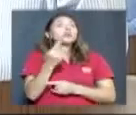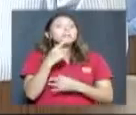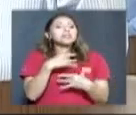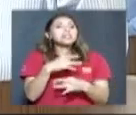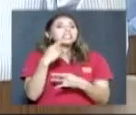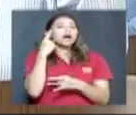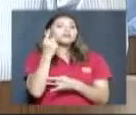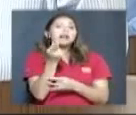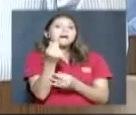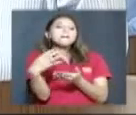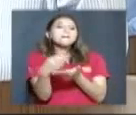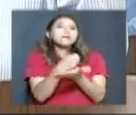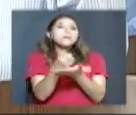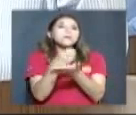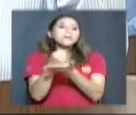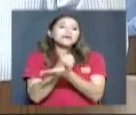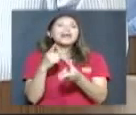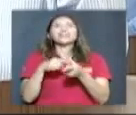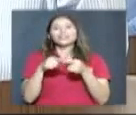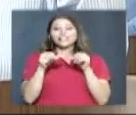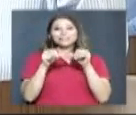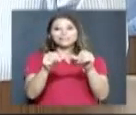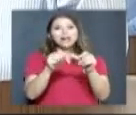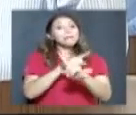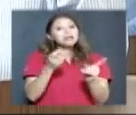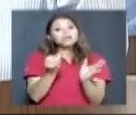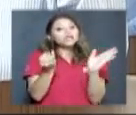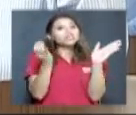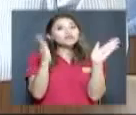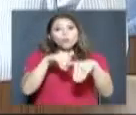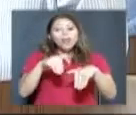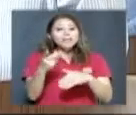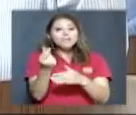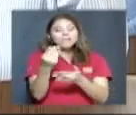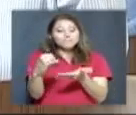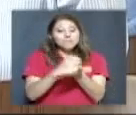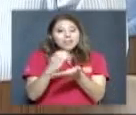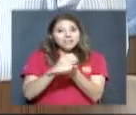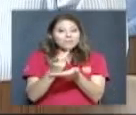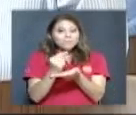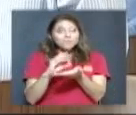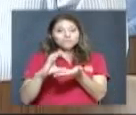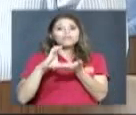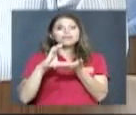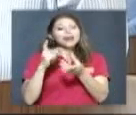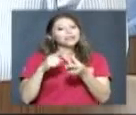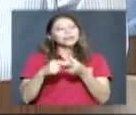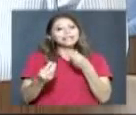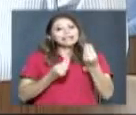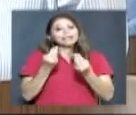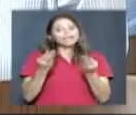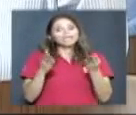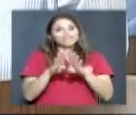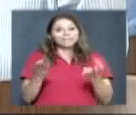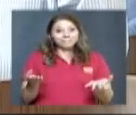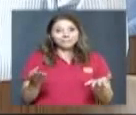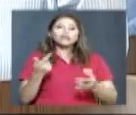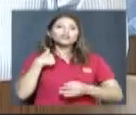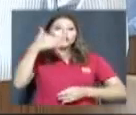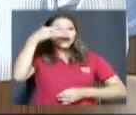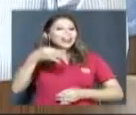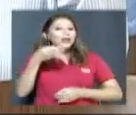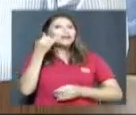plata. Y ese es para mí un problema. Creo que si vinieran operadores que tuvieran un sentido distinto, que si logramos buscar fórmulas